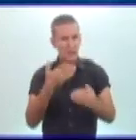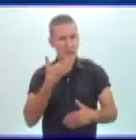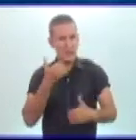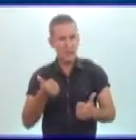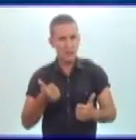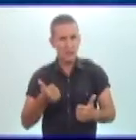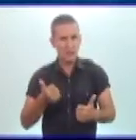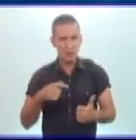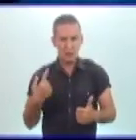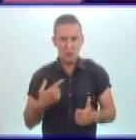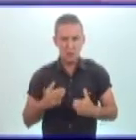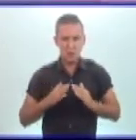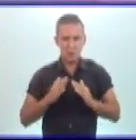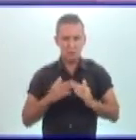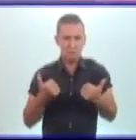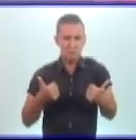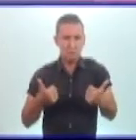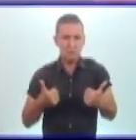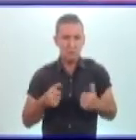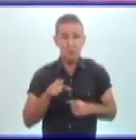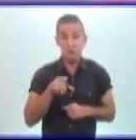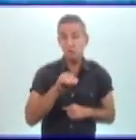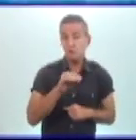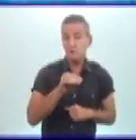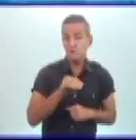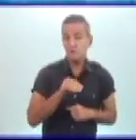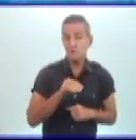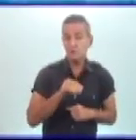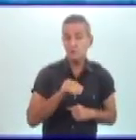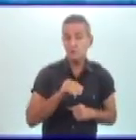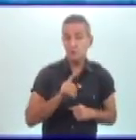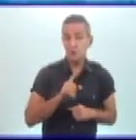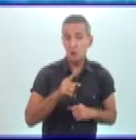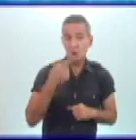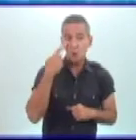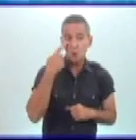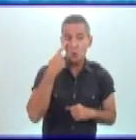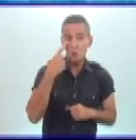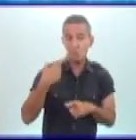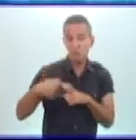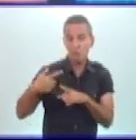Nuestras casas están bien. ¿Tú dices eso porque no conoces ninguna mejor?